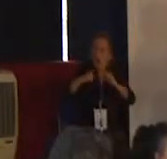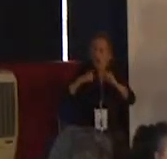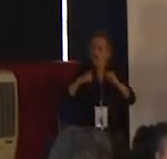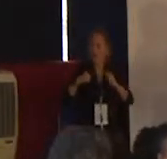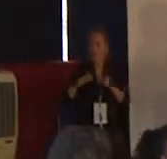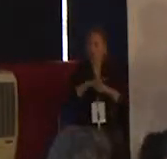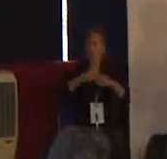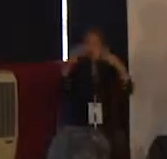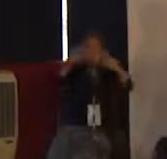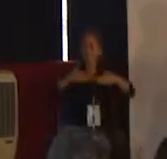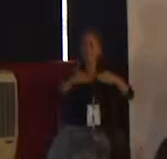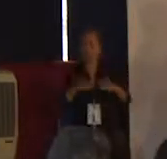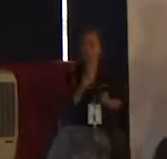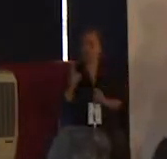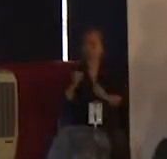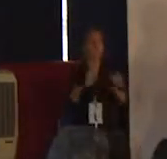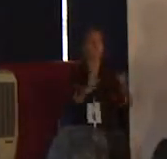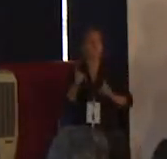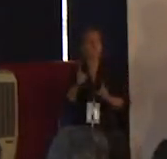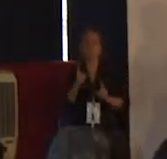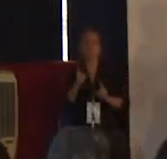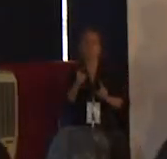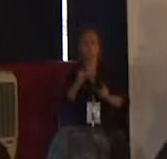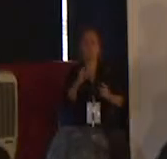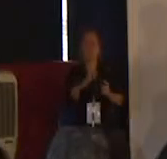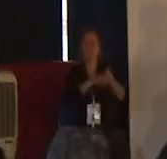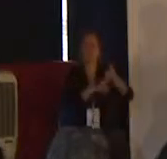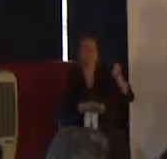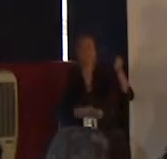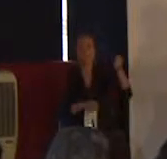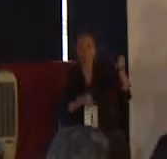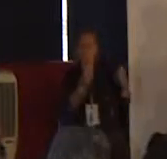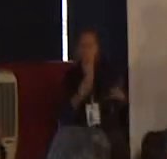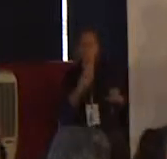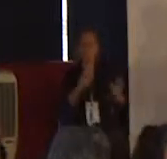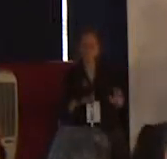contrario, no hacemos nada. Gracias.